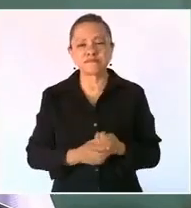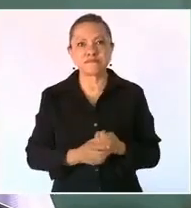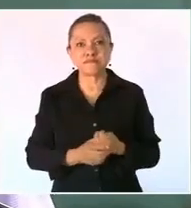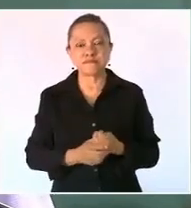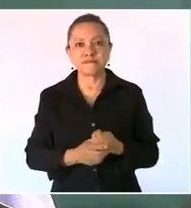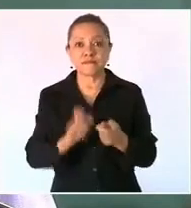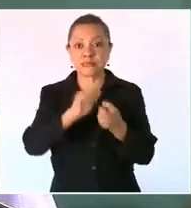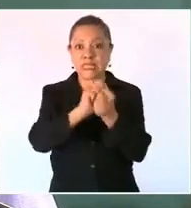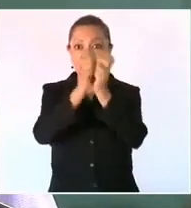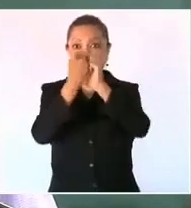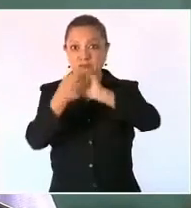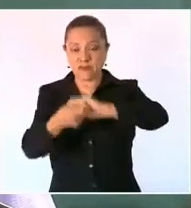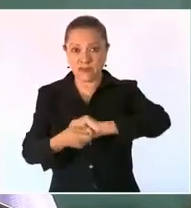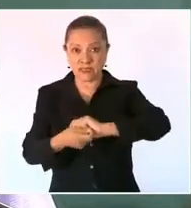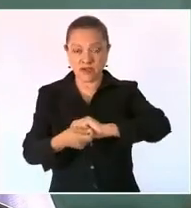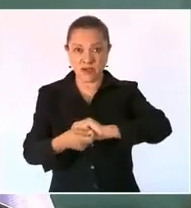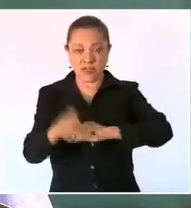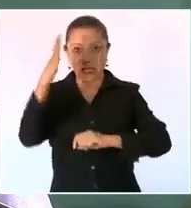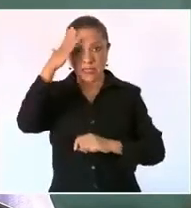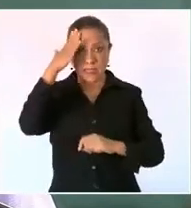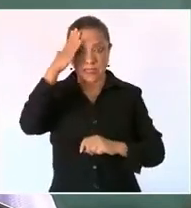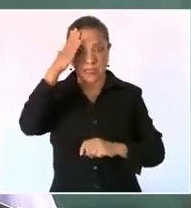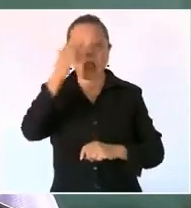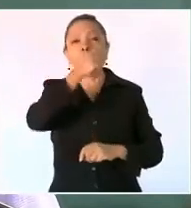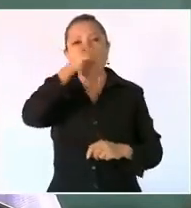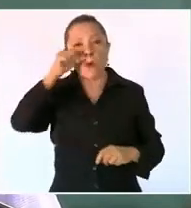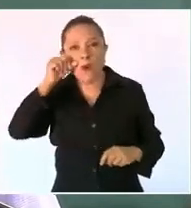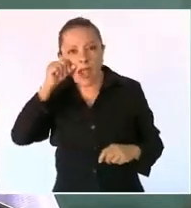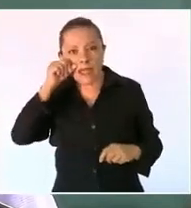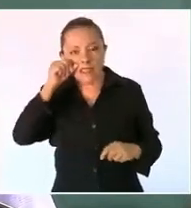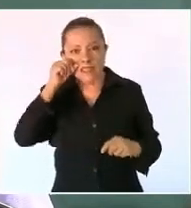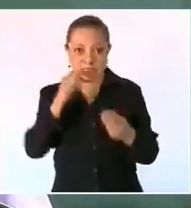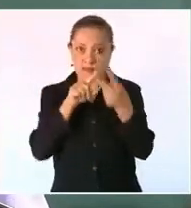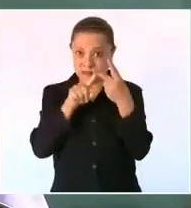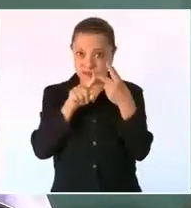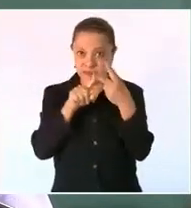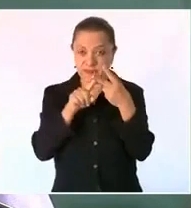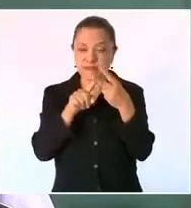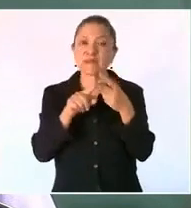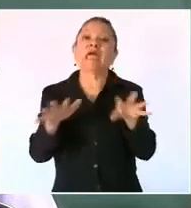la transformación encabezada por Juárez, la reforma,